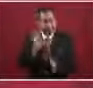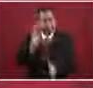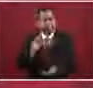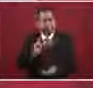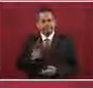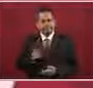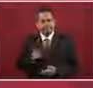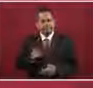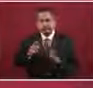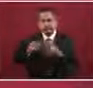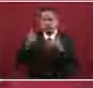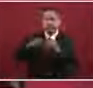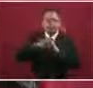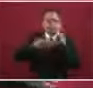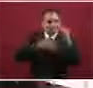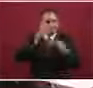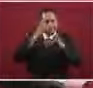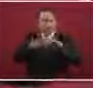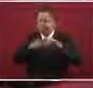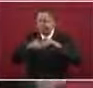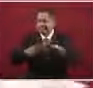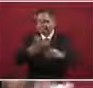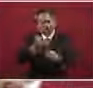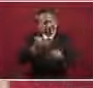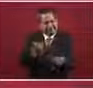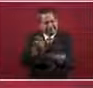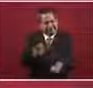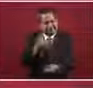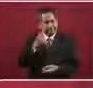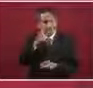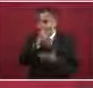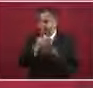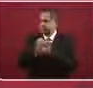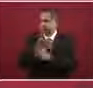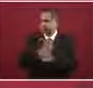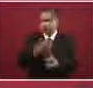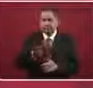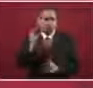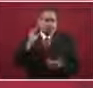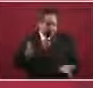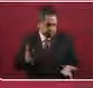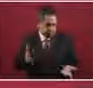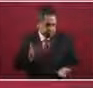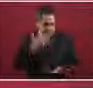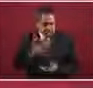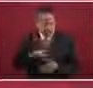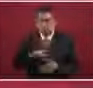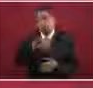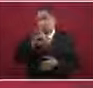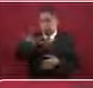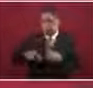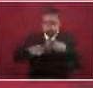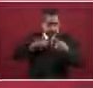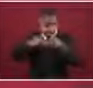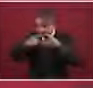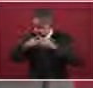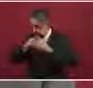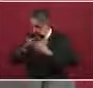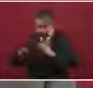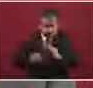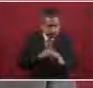que haya debate en los medios, eso es la democracia. Y luego, ya que